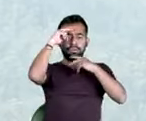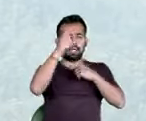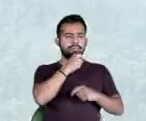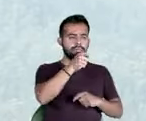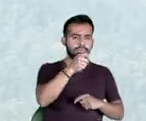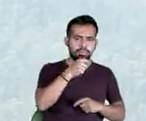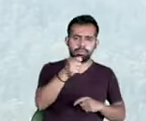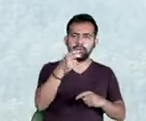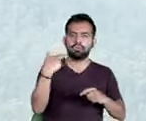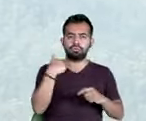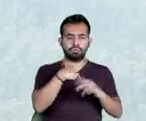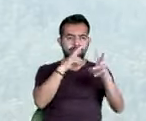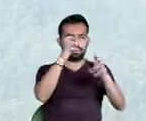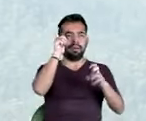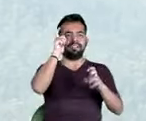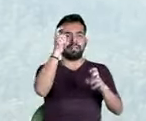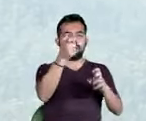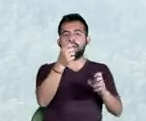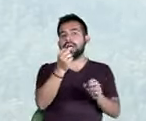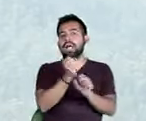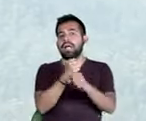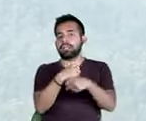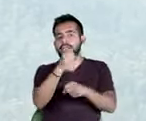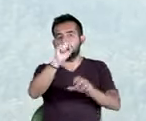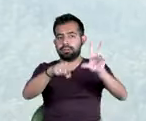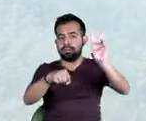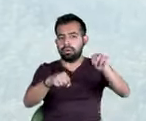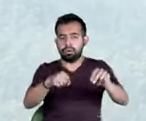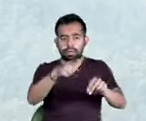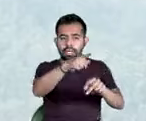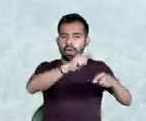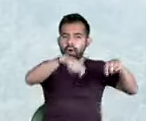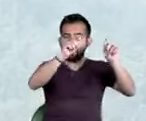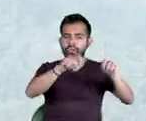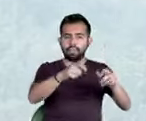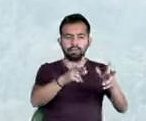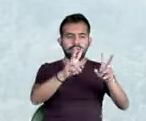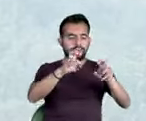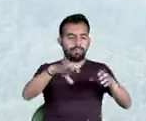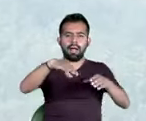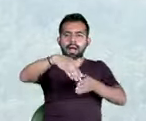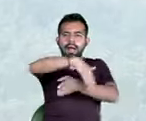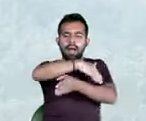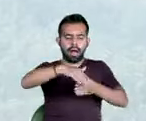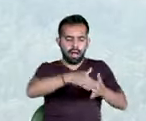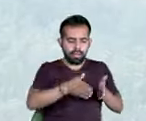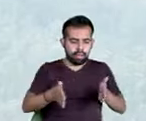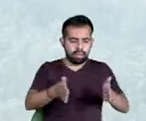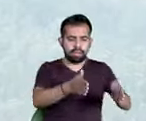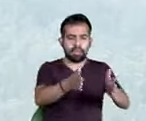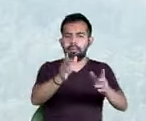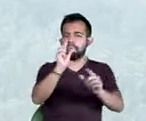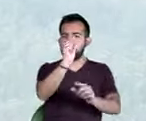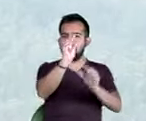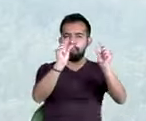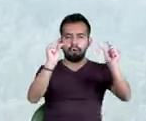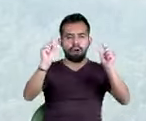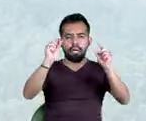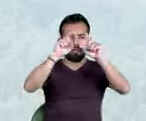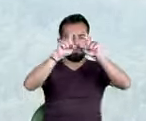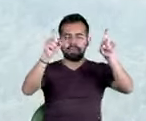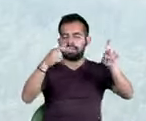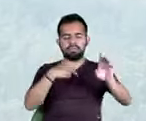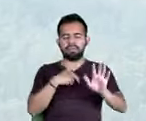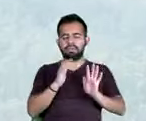fiscalización, evidentemente, si están o no están concentrados de esos contratos de repavimentación en unas pocas empresas. A mí no me va a